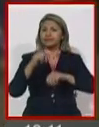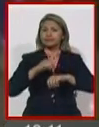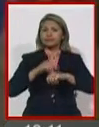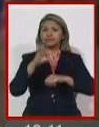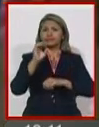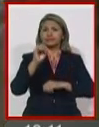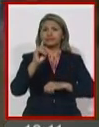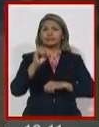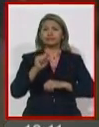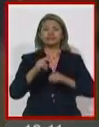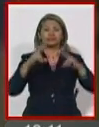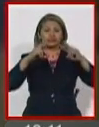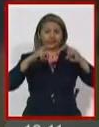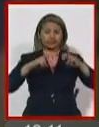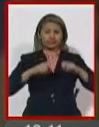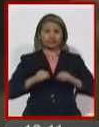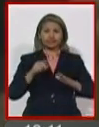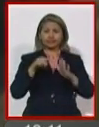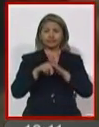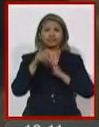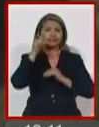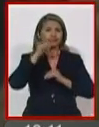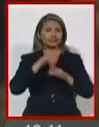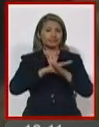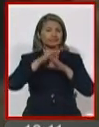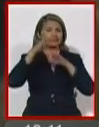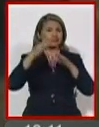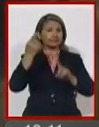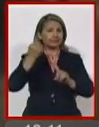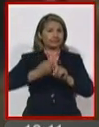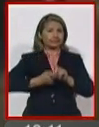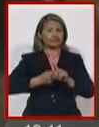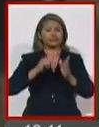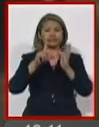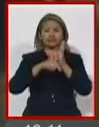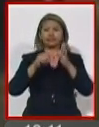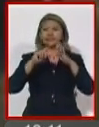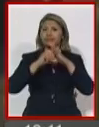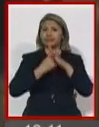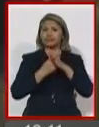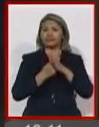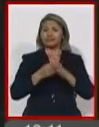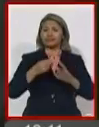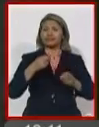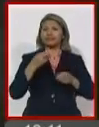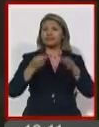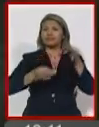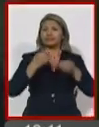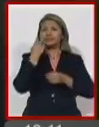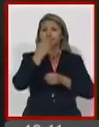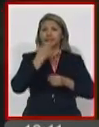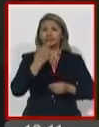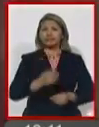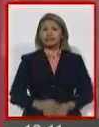del Código Penal, la investigación del feminicidio concluye en el siguiente mes para luego iniciar con el juicio oral.